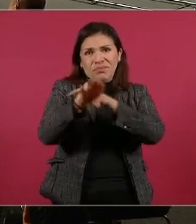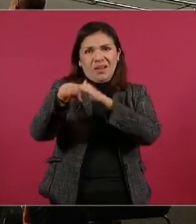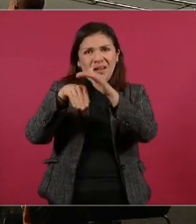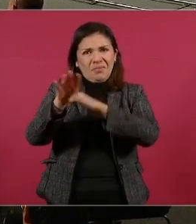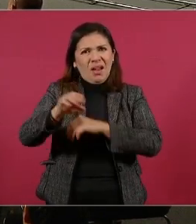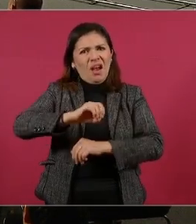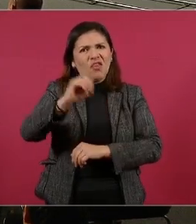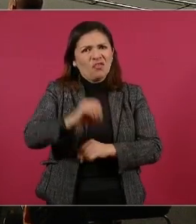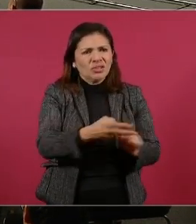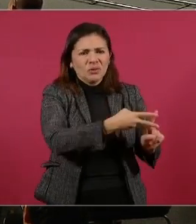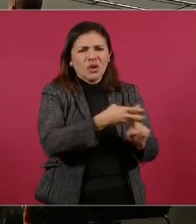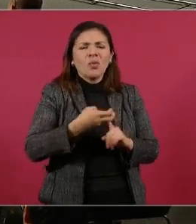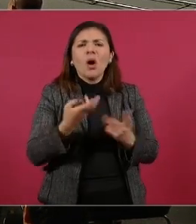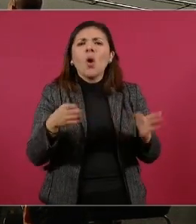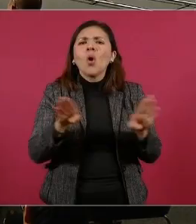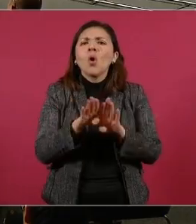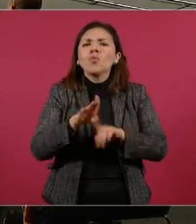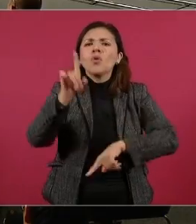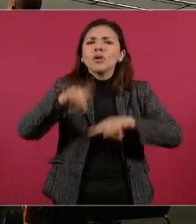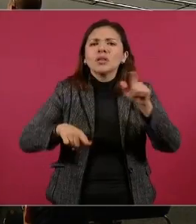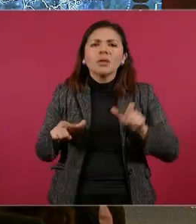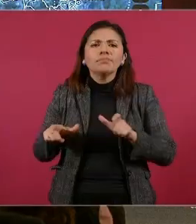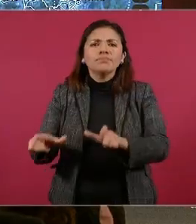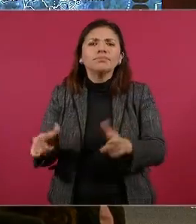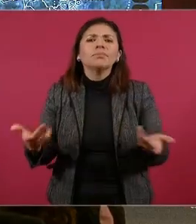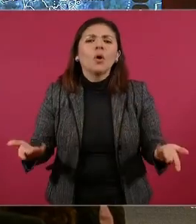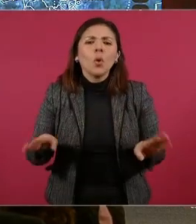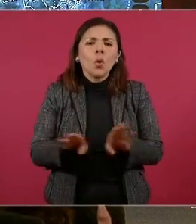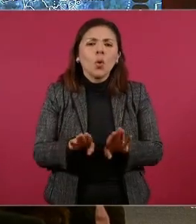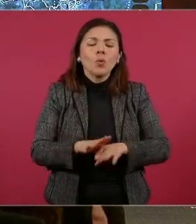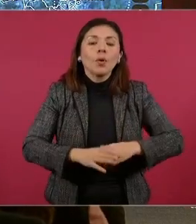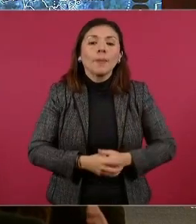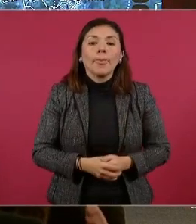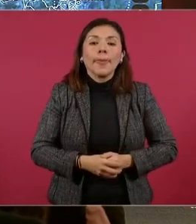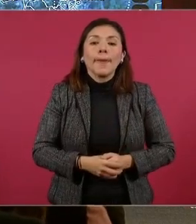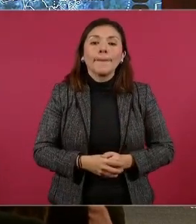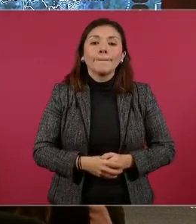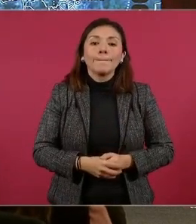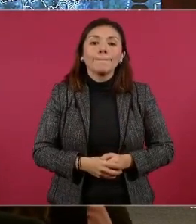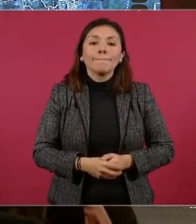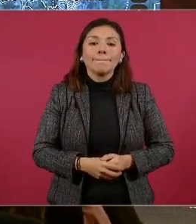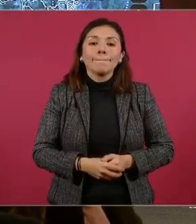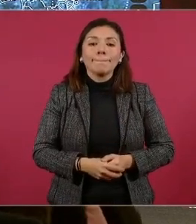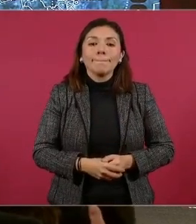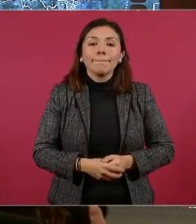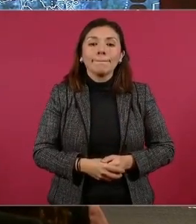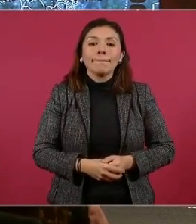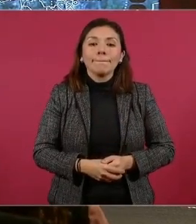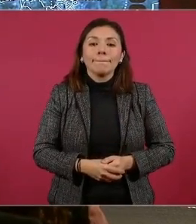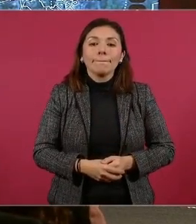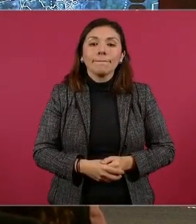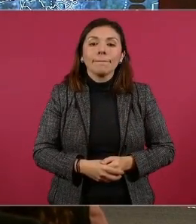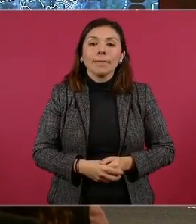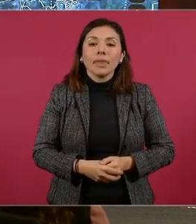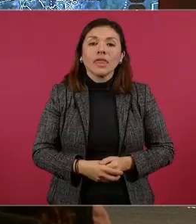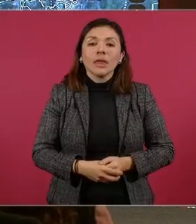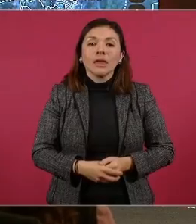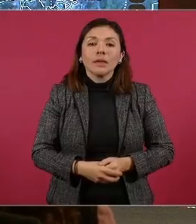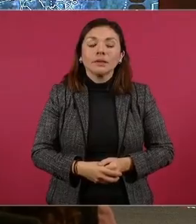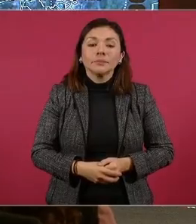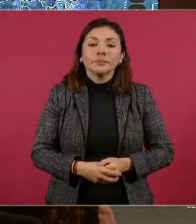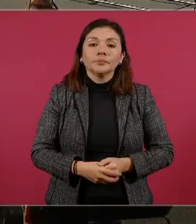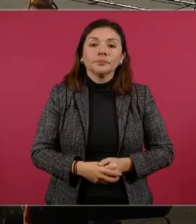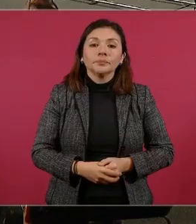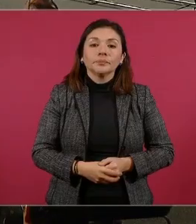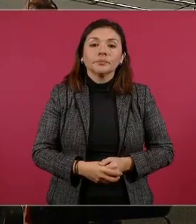para que este Eh Esto es lo que lo que les estamos Esto es lo ni